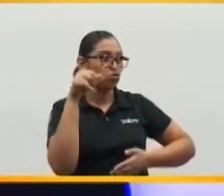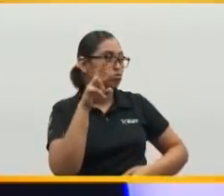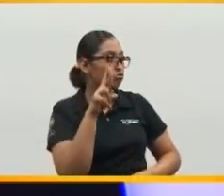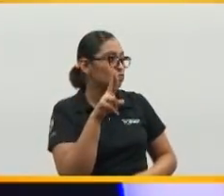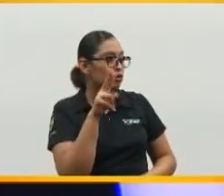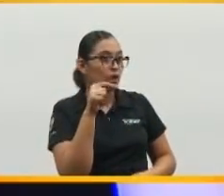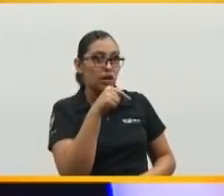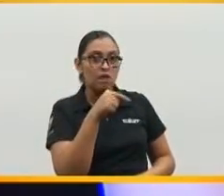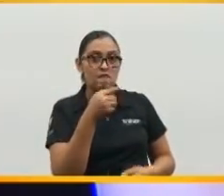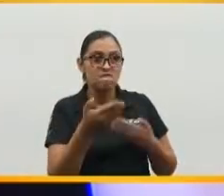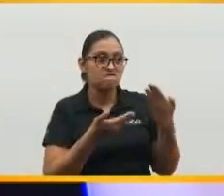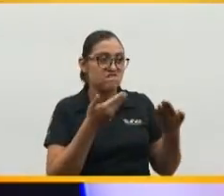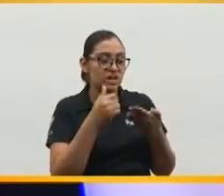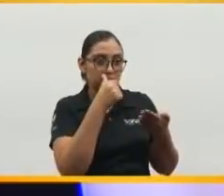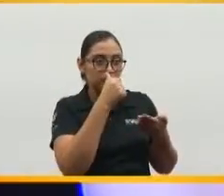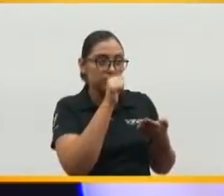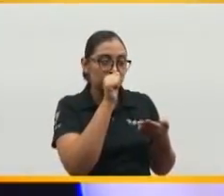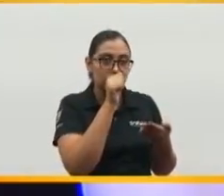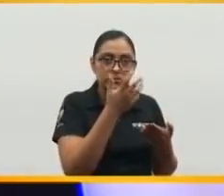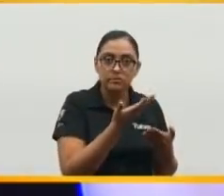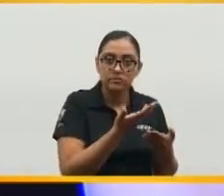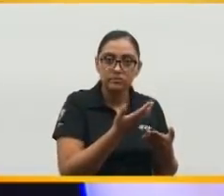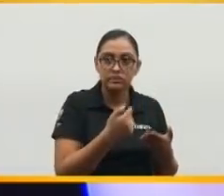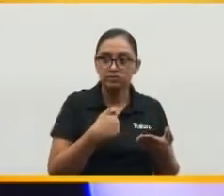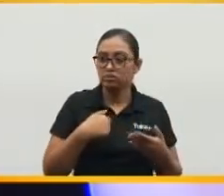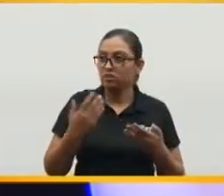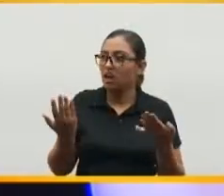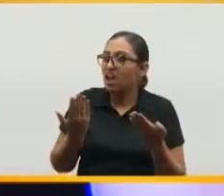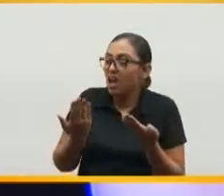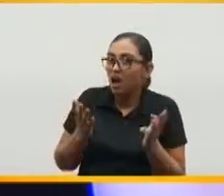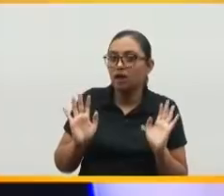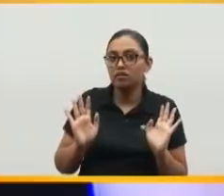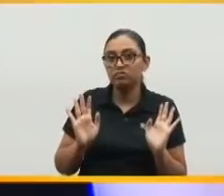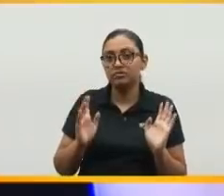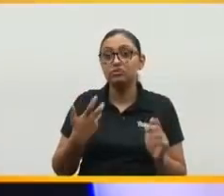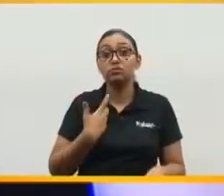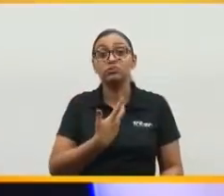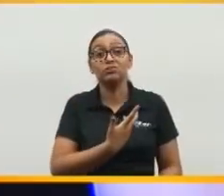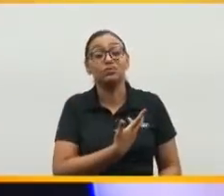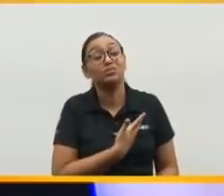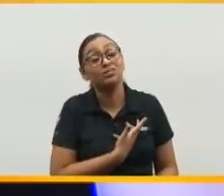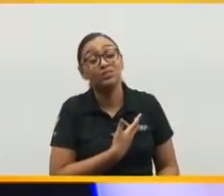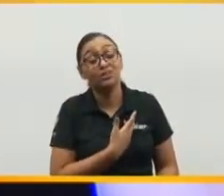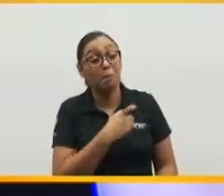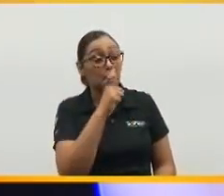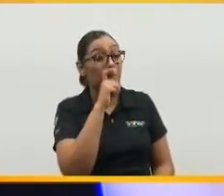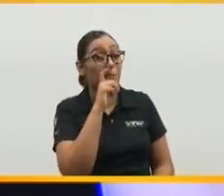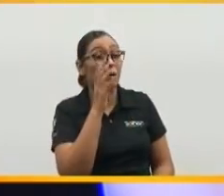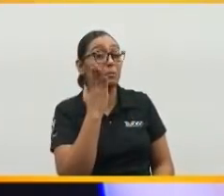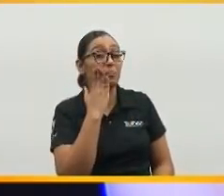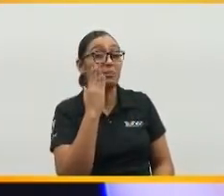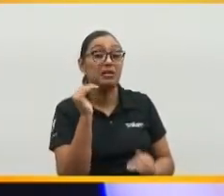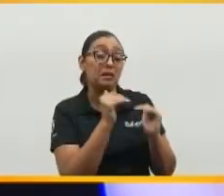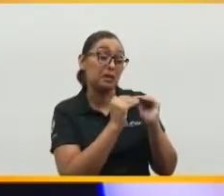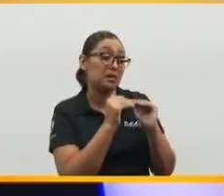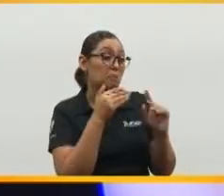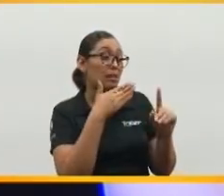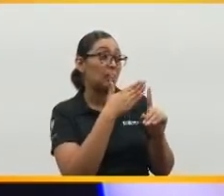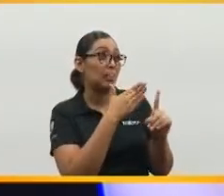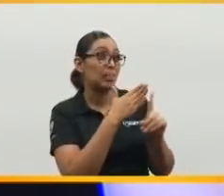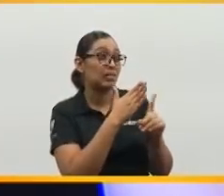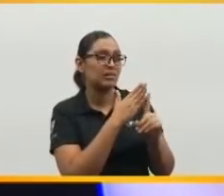hago? Pues nosotros le dimos esos dolores de cabeza a nuestros papás y miren dónde estamos hoy. ¿Sabe por qué estamos